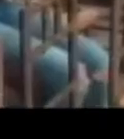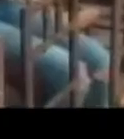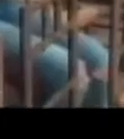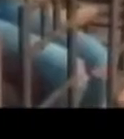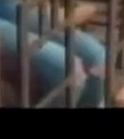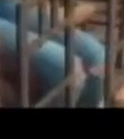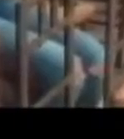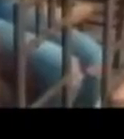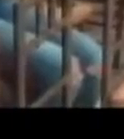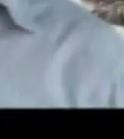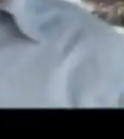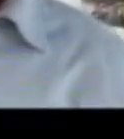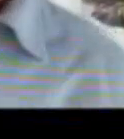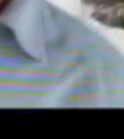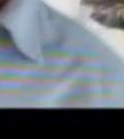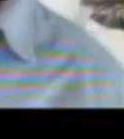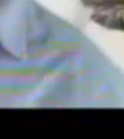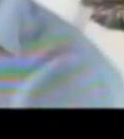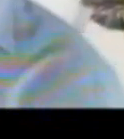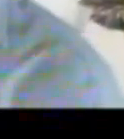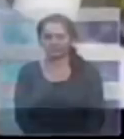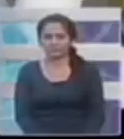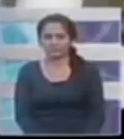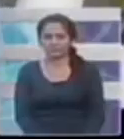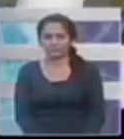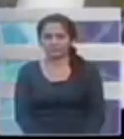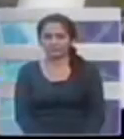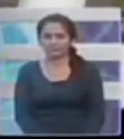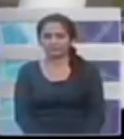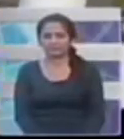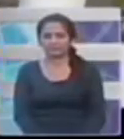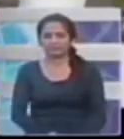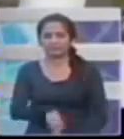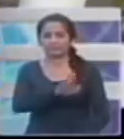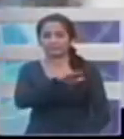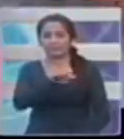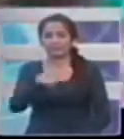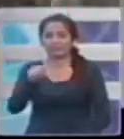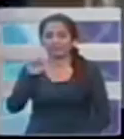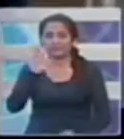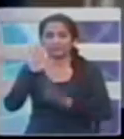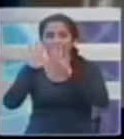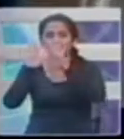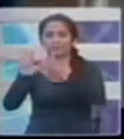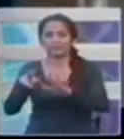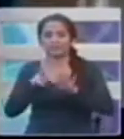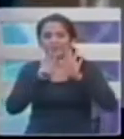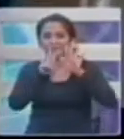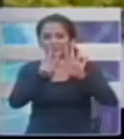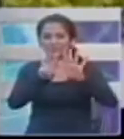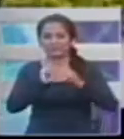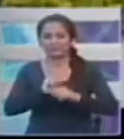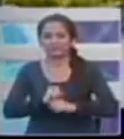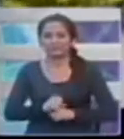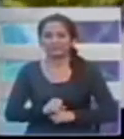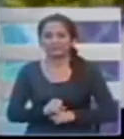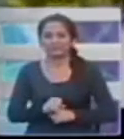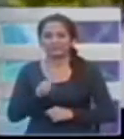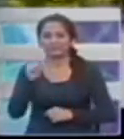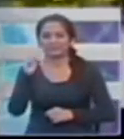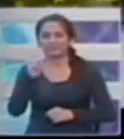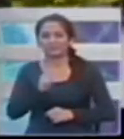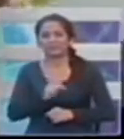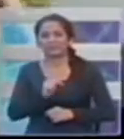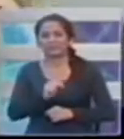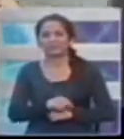año han colaborado con nosotros. Entonces, 17 estudiantes están aquí. En el acto se plasmó la visita de los Reyes Magos de